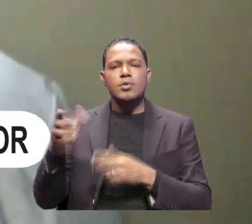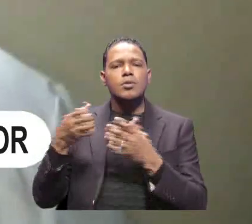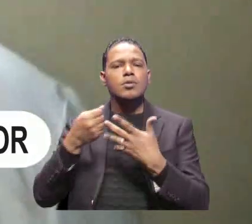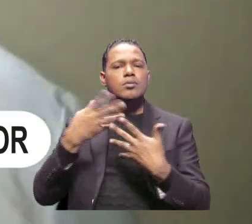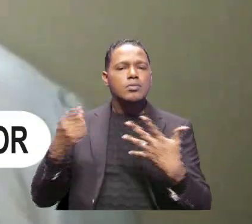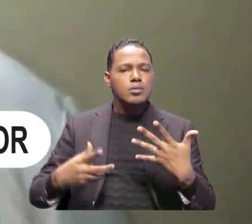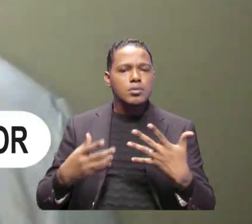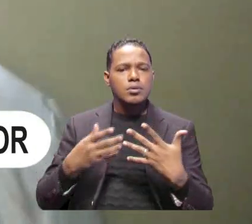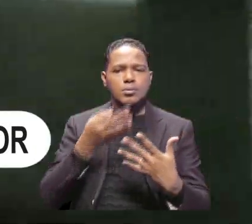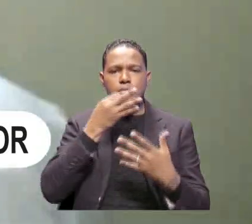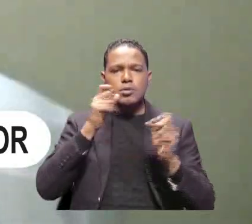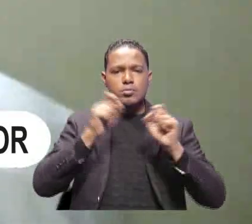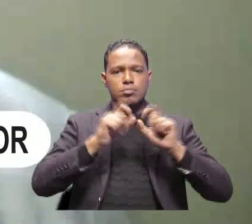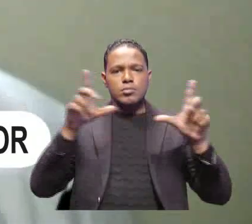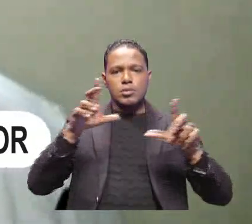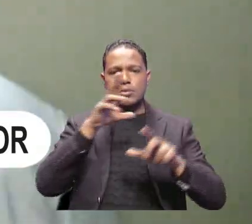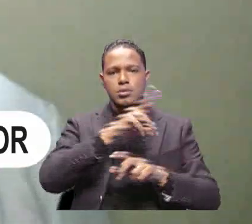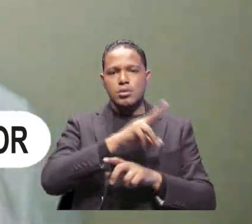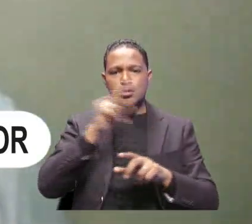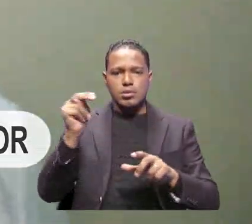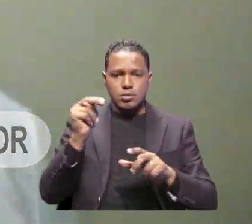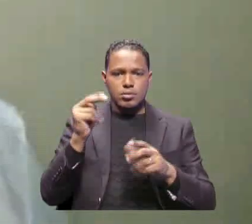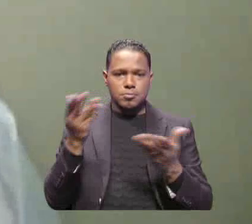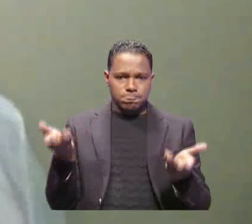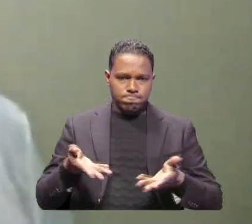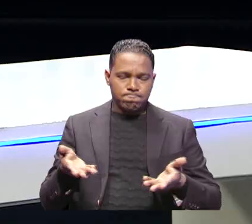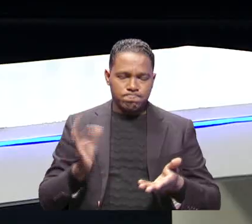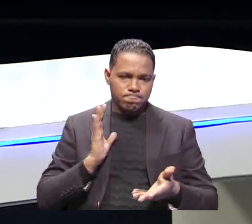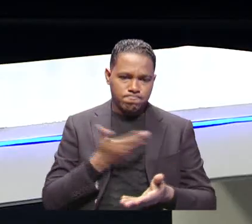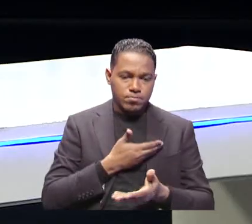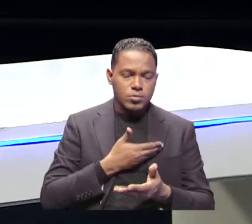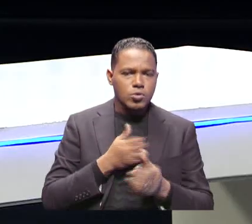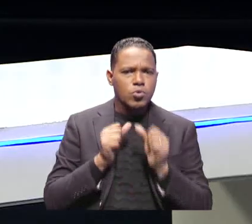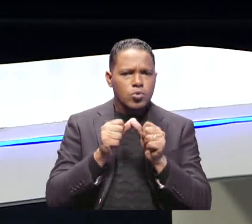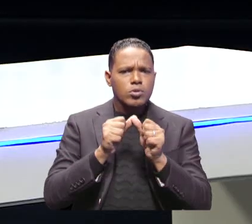vamos a tenerlo en la siguiente emisión de nuestra Central